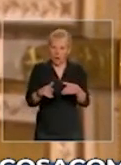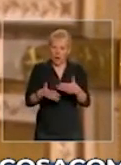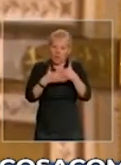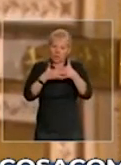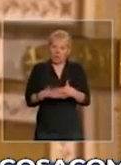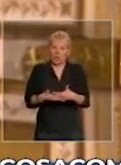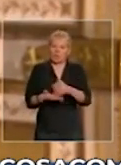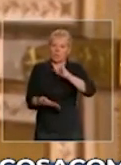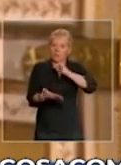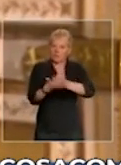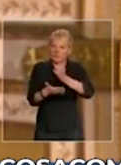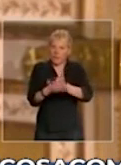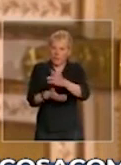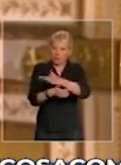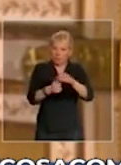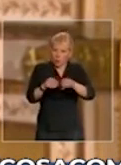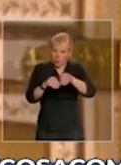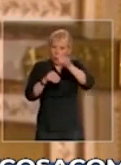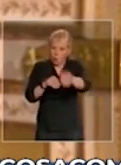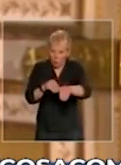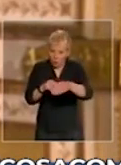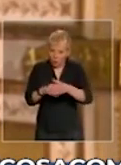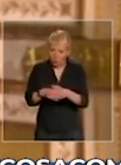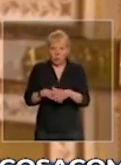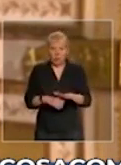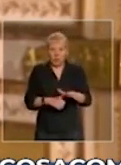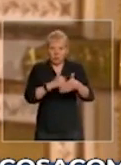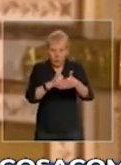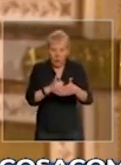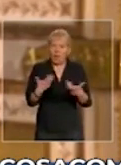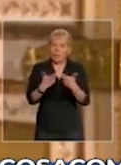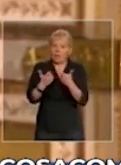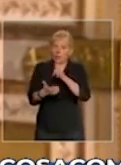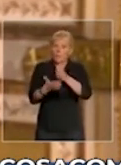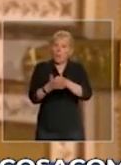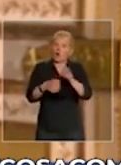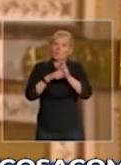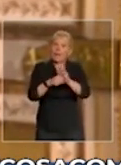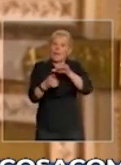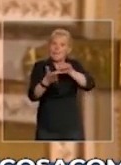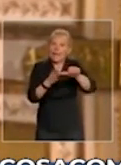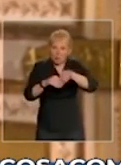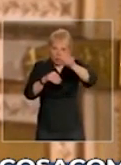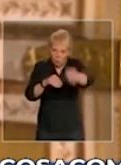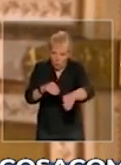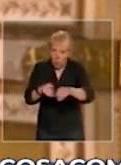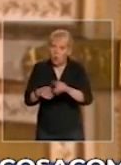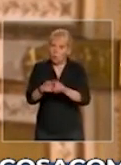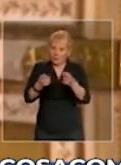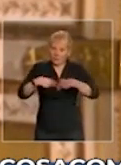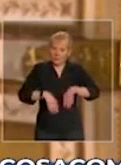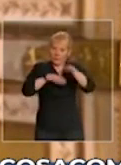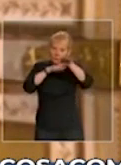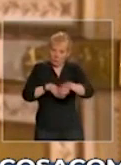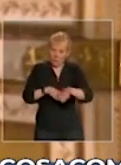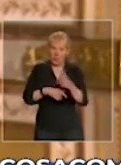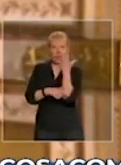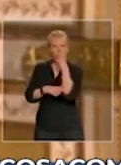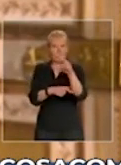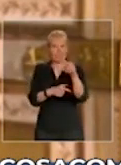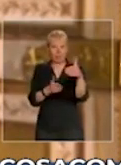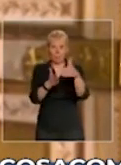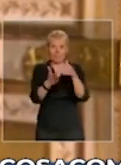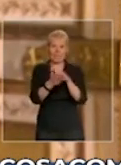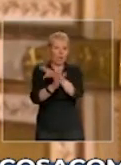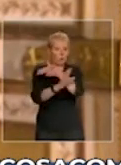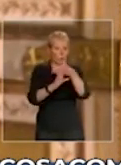charges. Dice, básicamente, ningún ciudadano francés se va a quedar sin ser protegido, van a apoyar para posponer los pagos bancarios, las